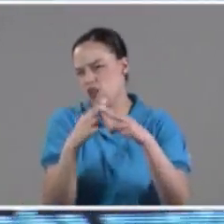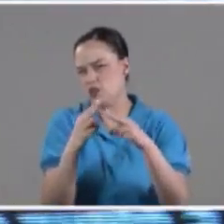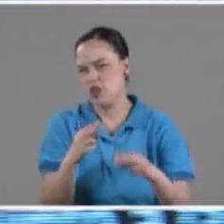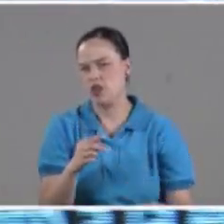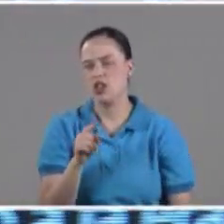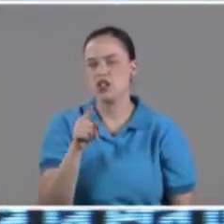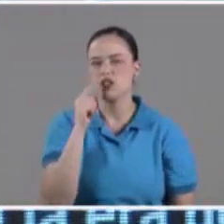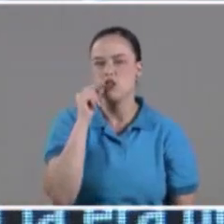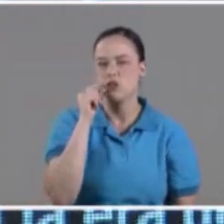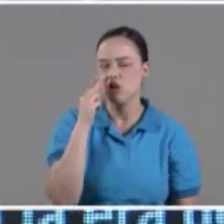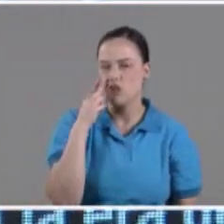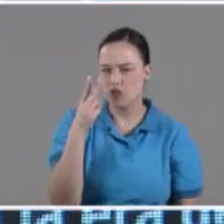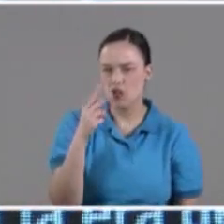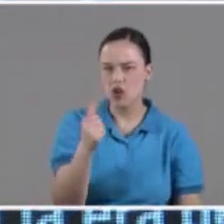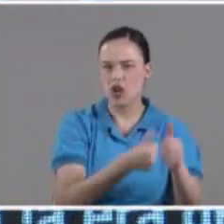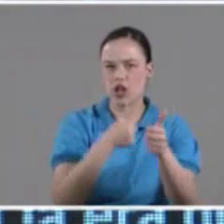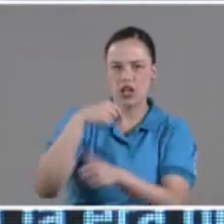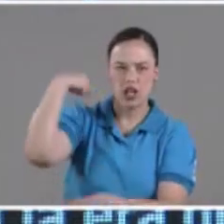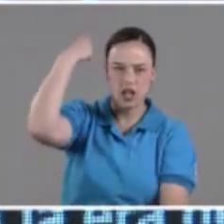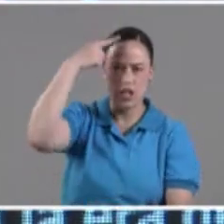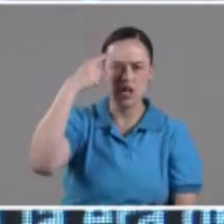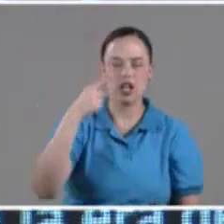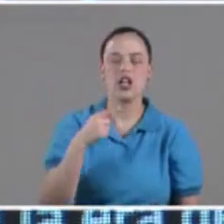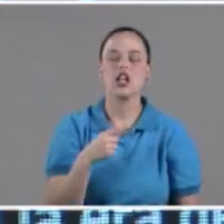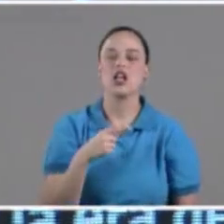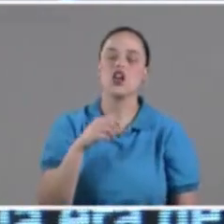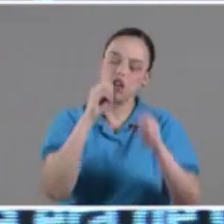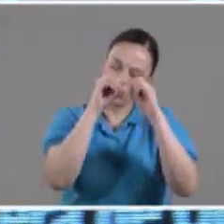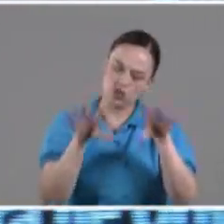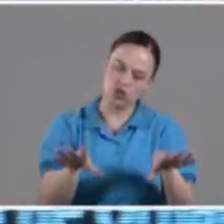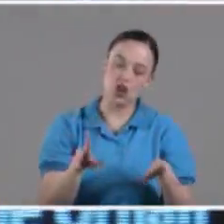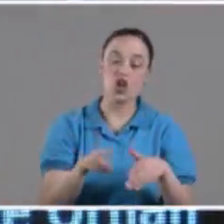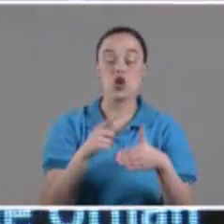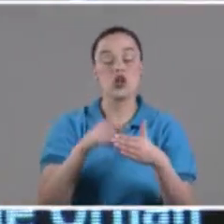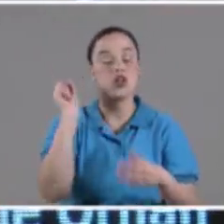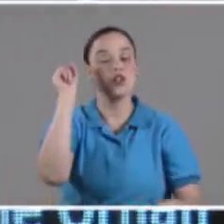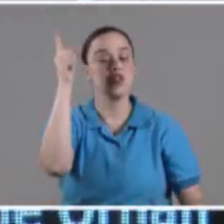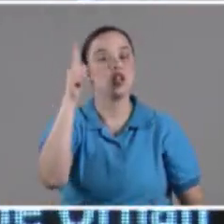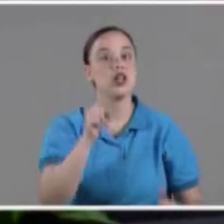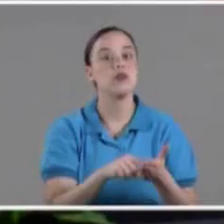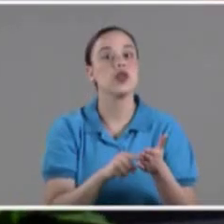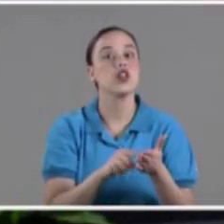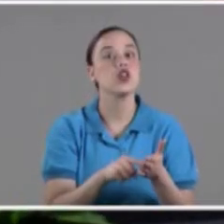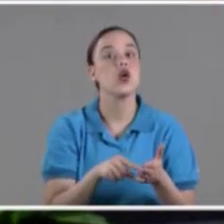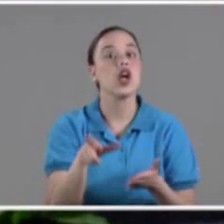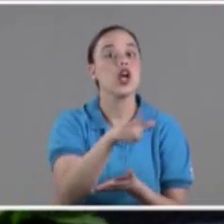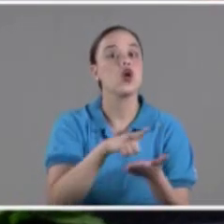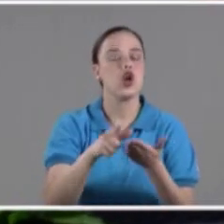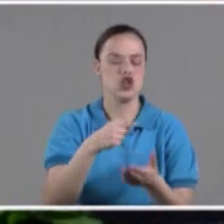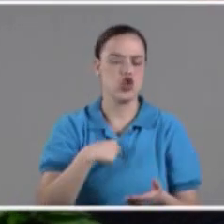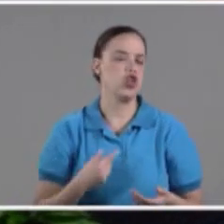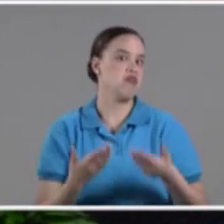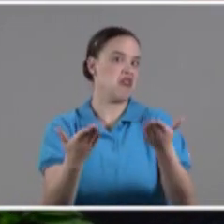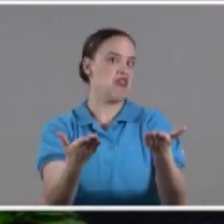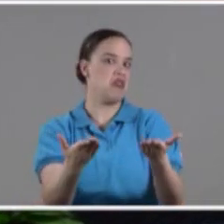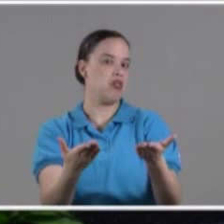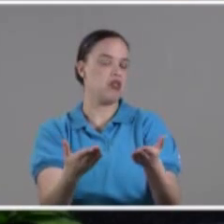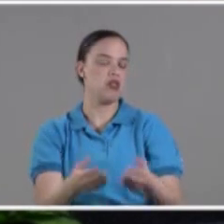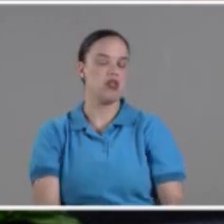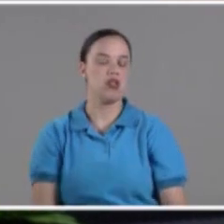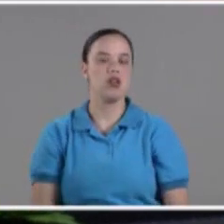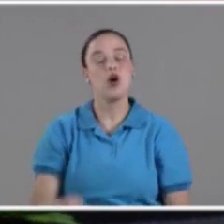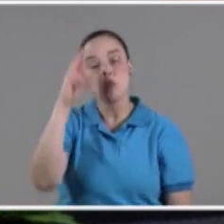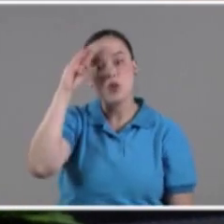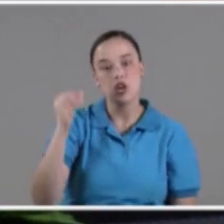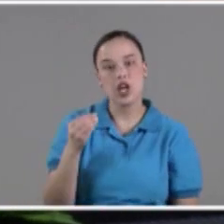lo vio dio al ángel y el Ángel le dio las instrucciones Entonces cuando David le pidió en la era le dijo no no yo te la regalo ni modo si había visto al